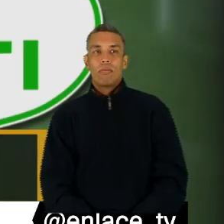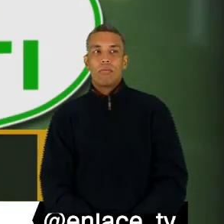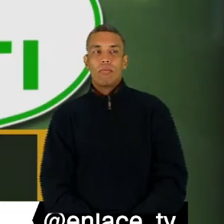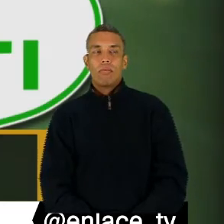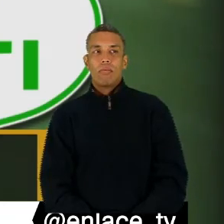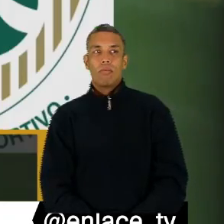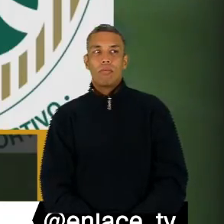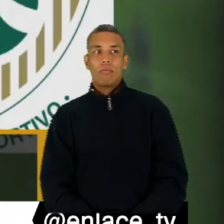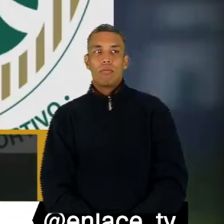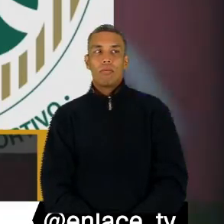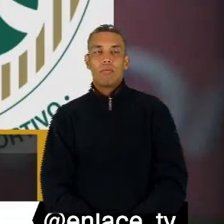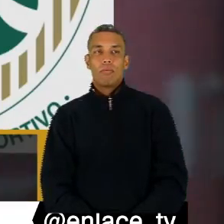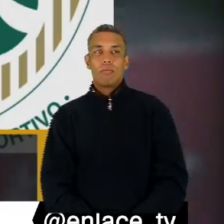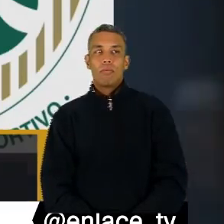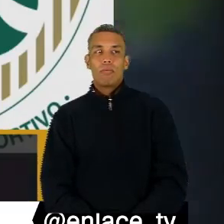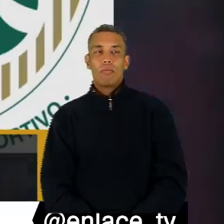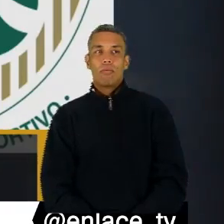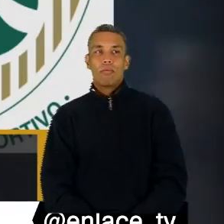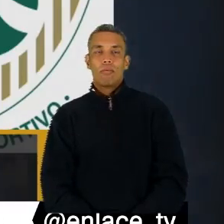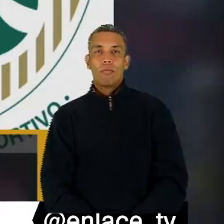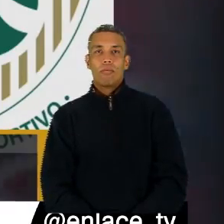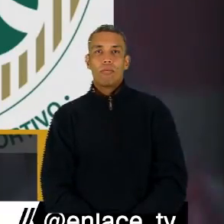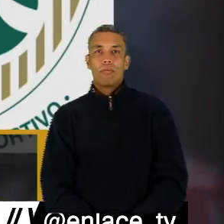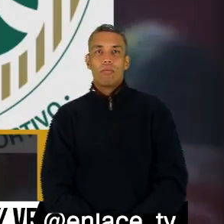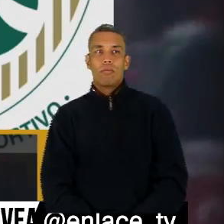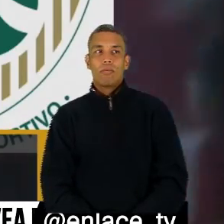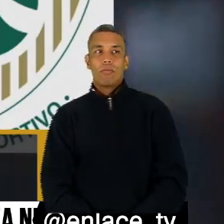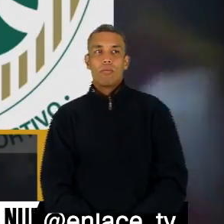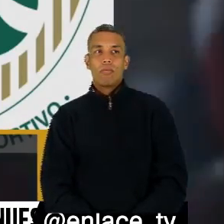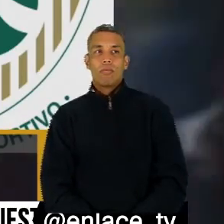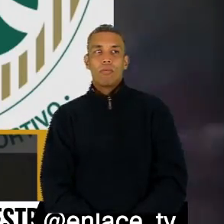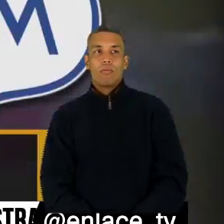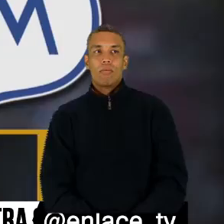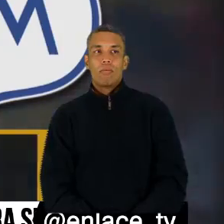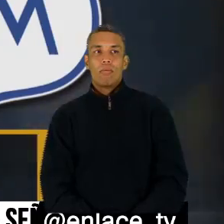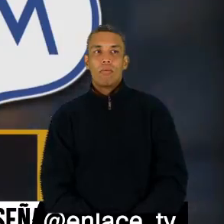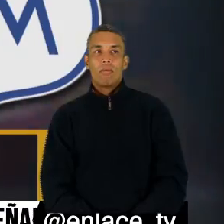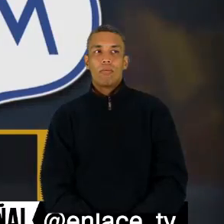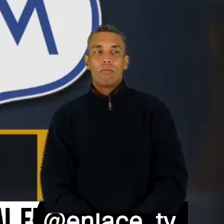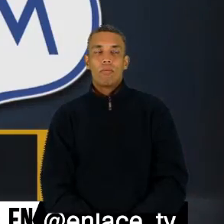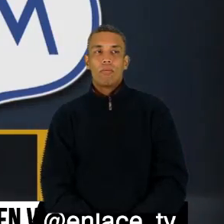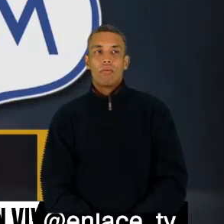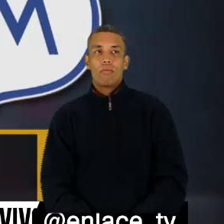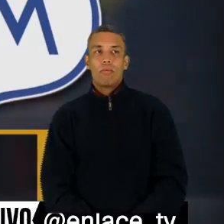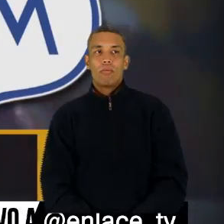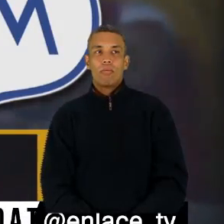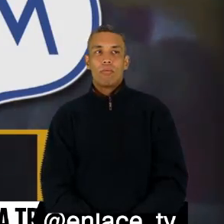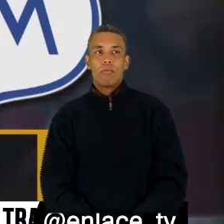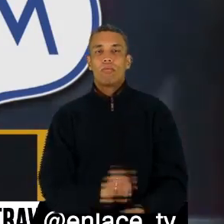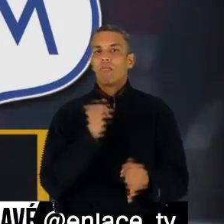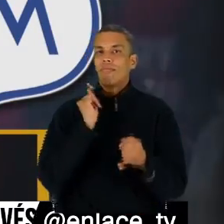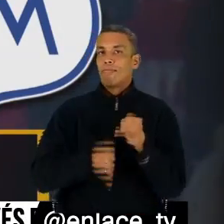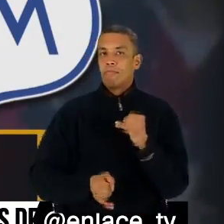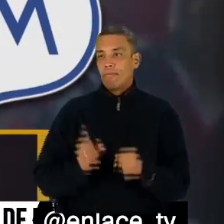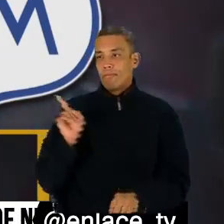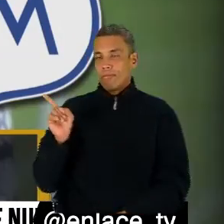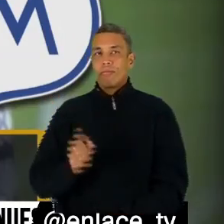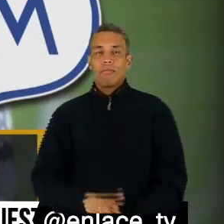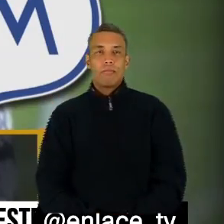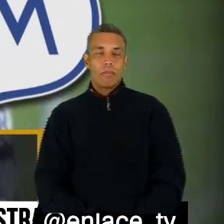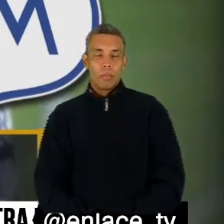visita a Cali. Junior se enfrenta a la Equidad en el Metropolitano de Techo y finaliza el día entre el Deportivo Independiente Medellín y